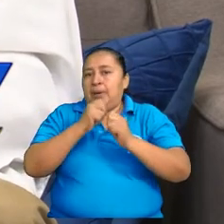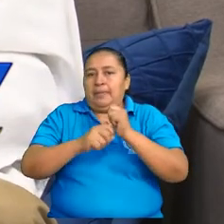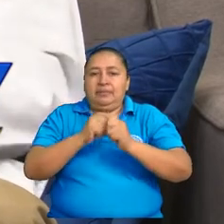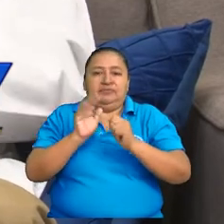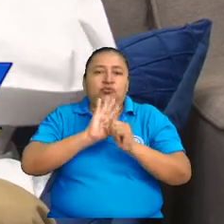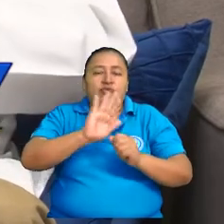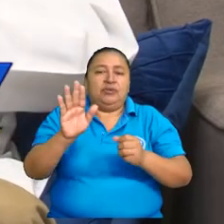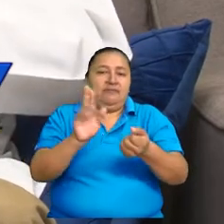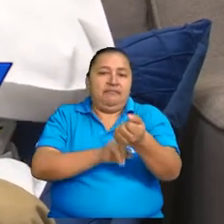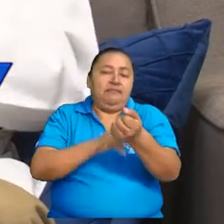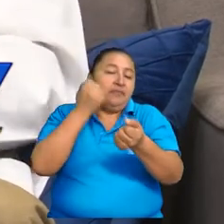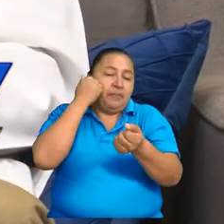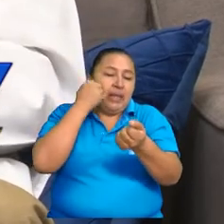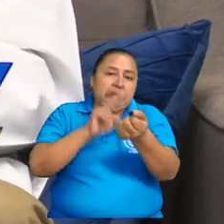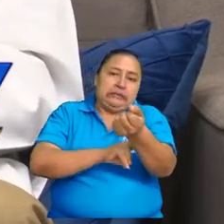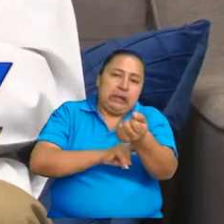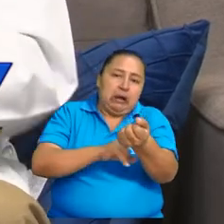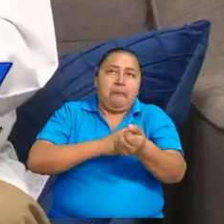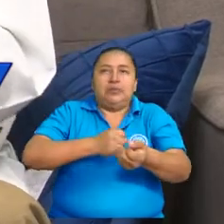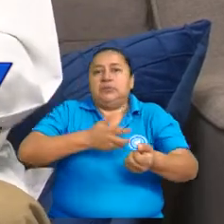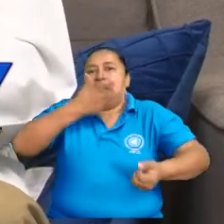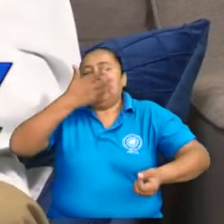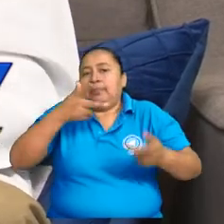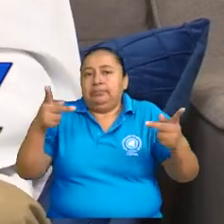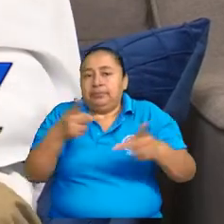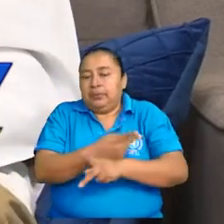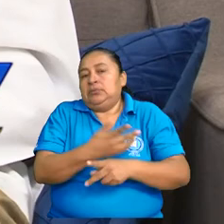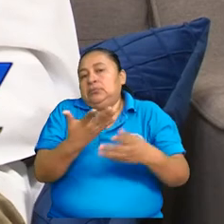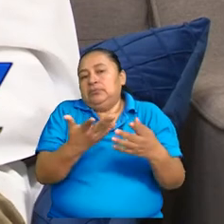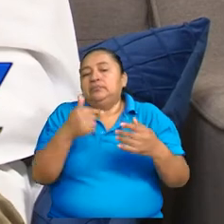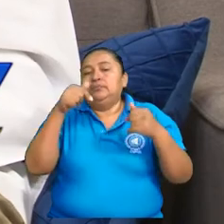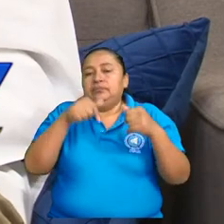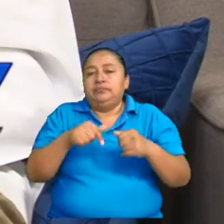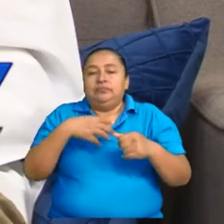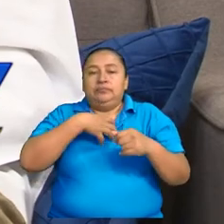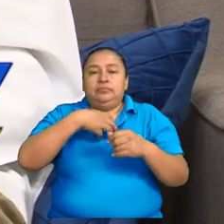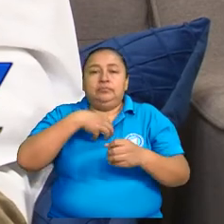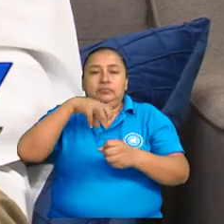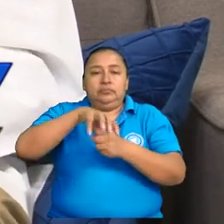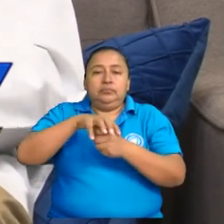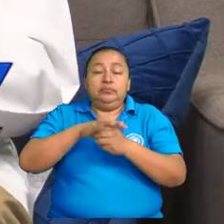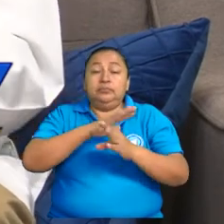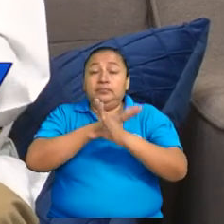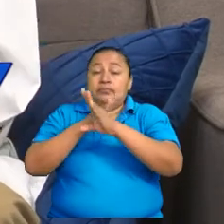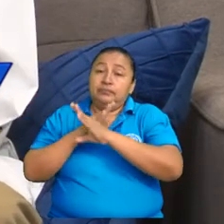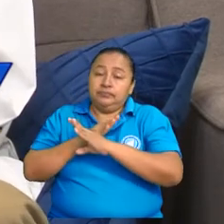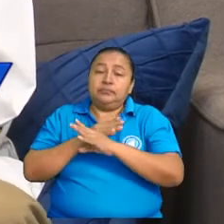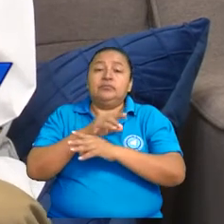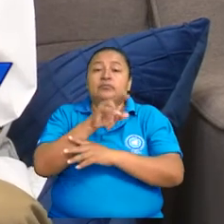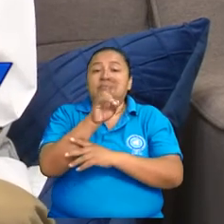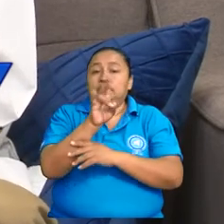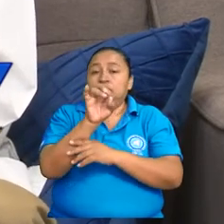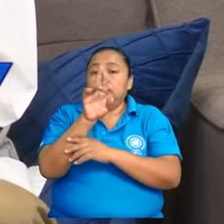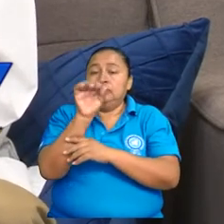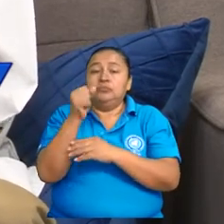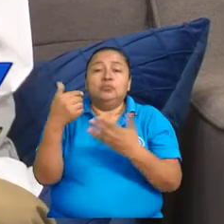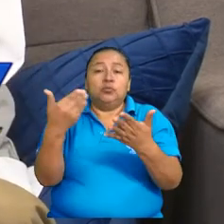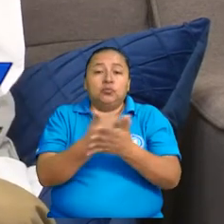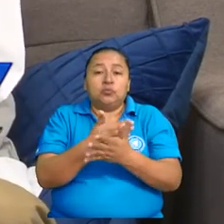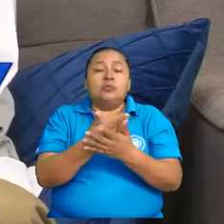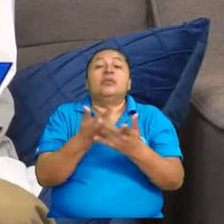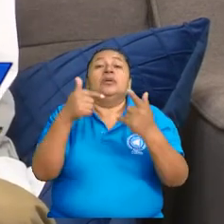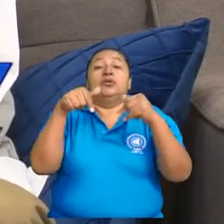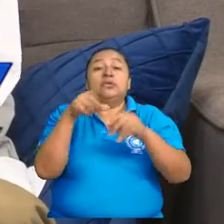que se están en peores condiciones para enfrentar este virus nuevo. Entonces también tenemos que estar preparados